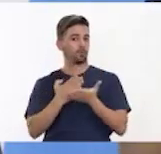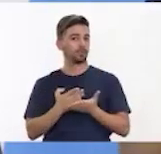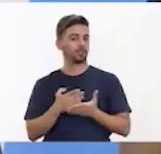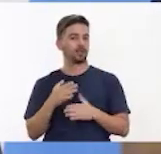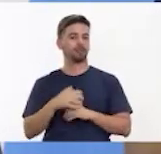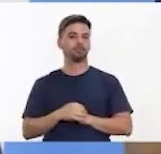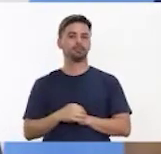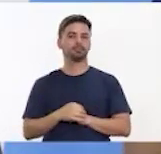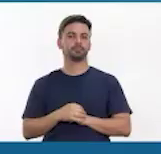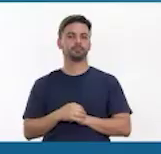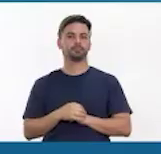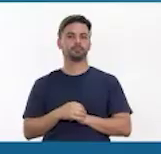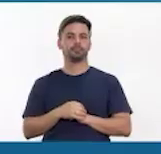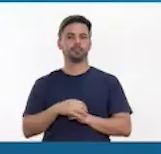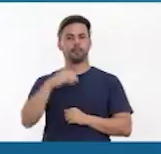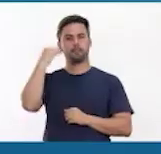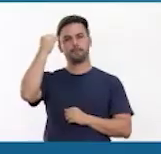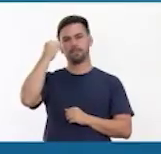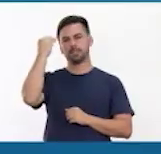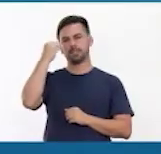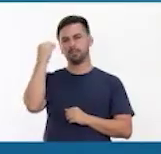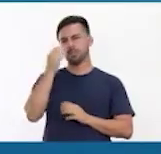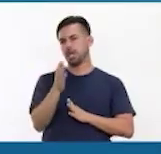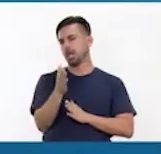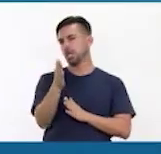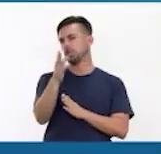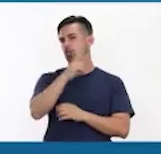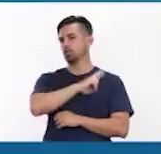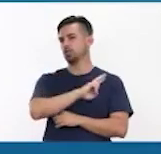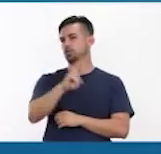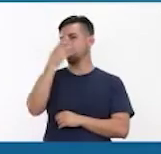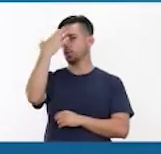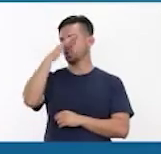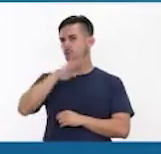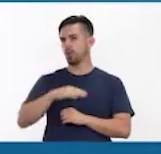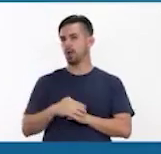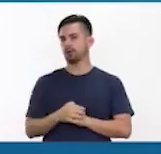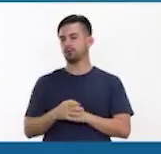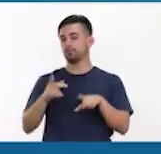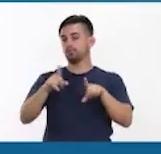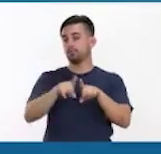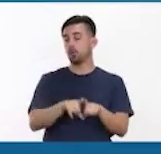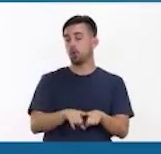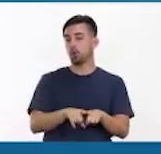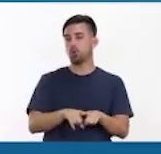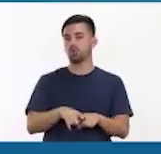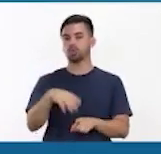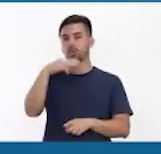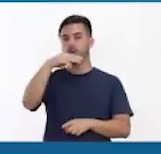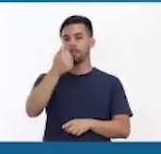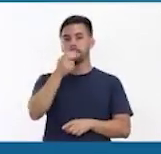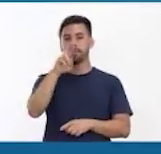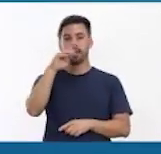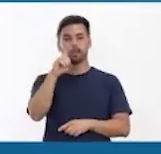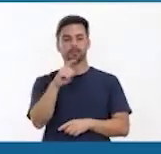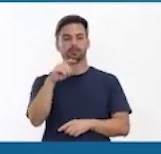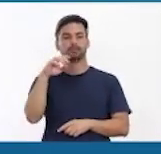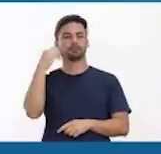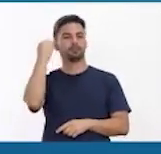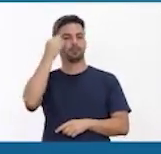es la continuidad del pensamiento revolucionario cubano y su articulación con el marxismo-leninismo en la etapa